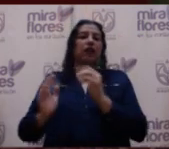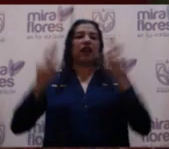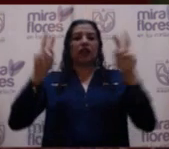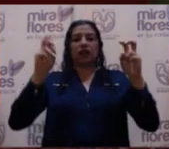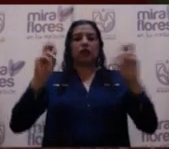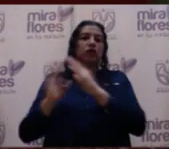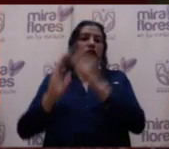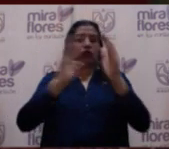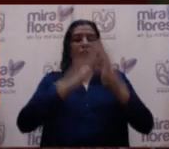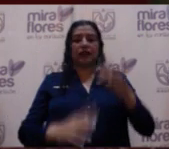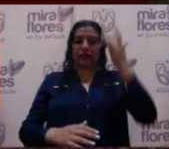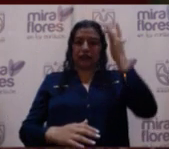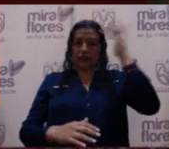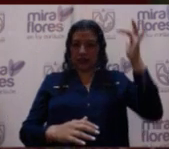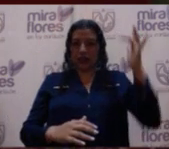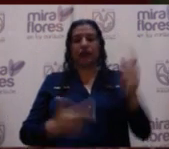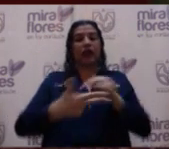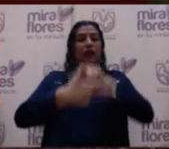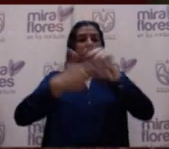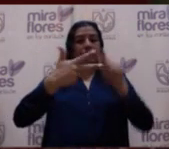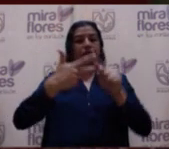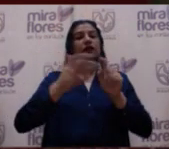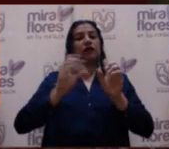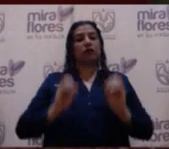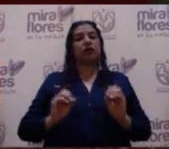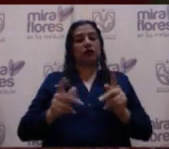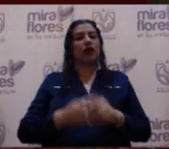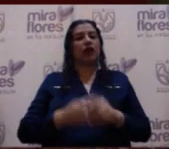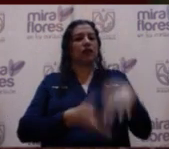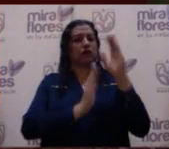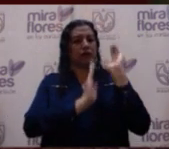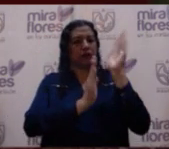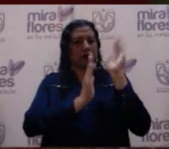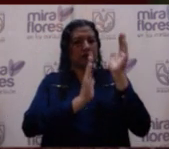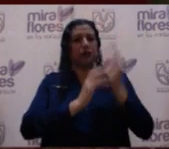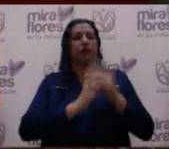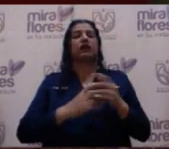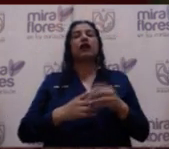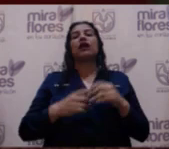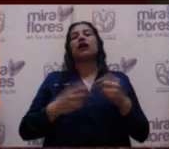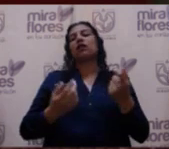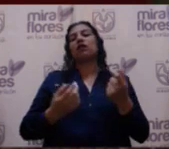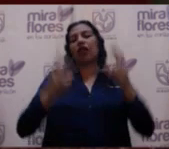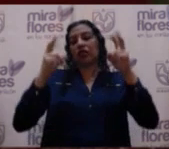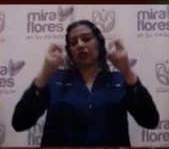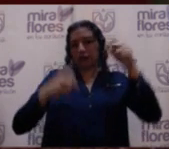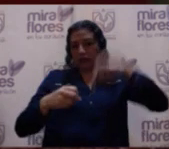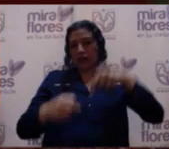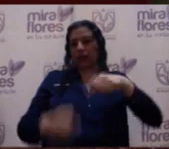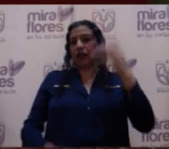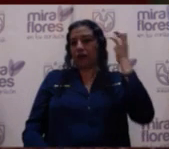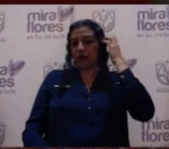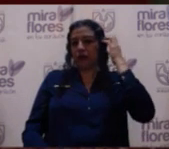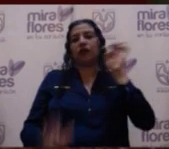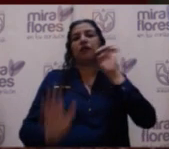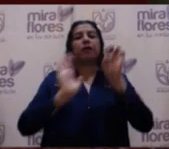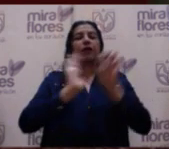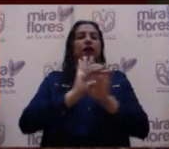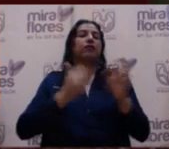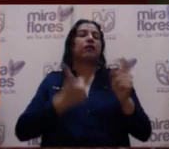inteligentes. En tres oportunidades expusimos situaciones que tienen que ver con Miraflores. Por